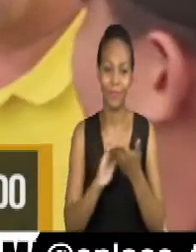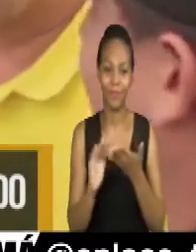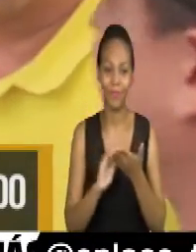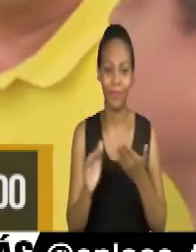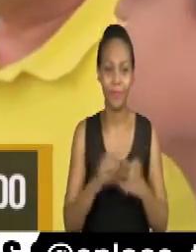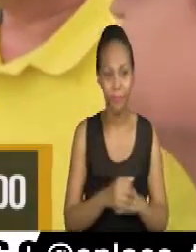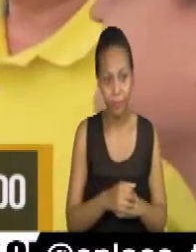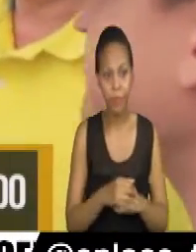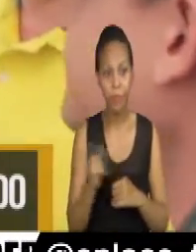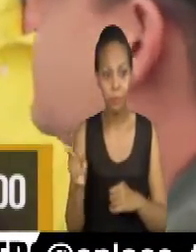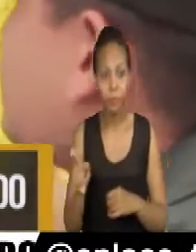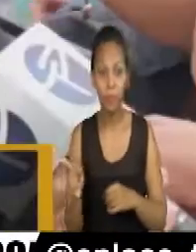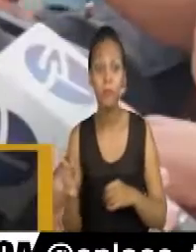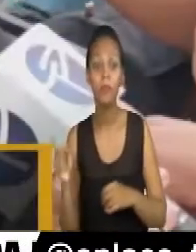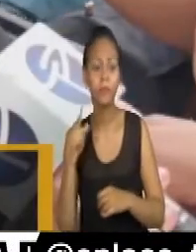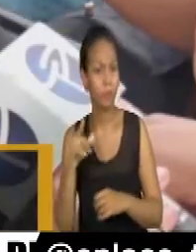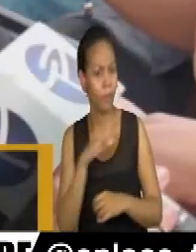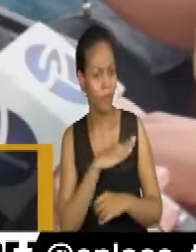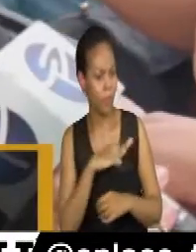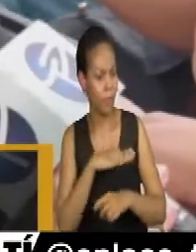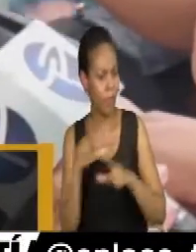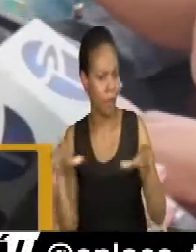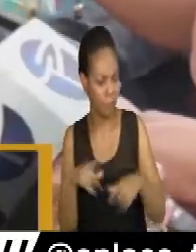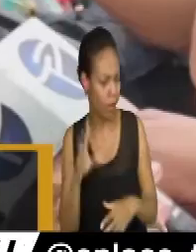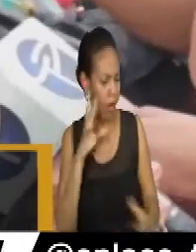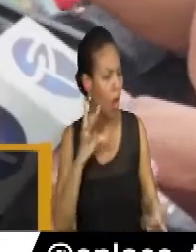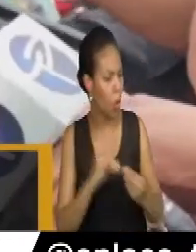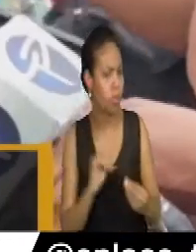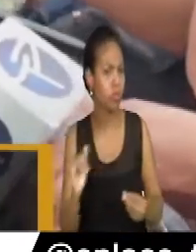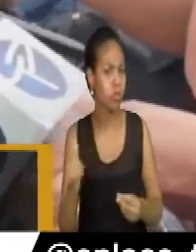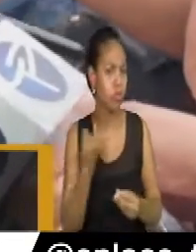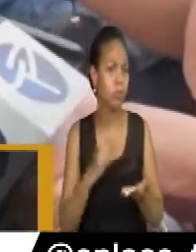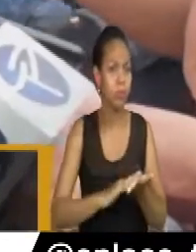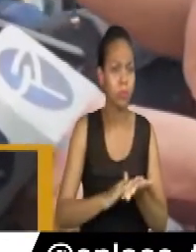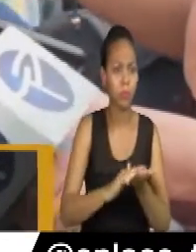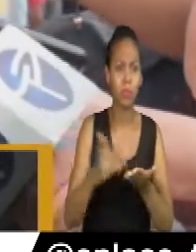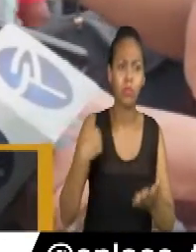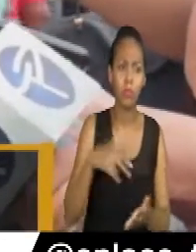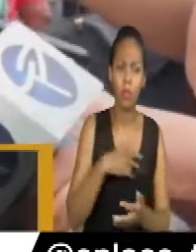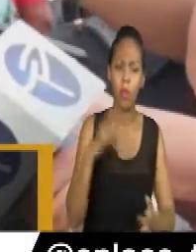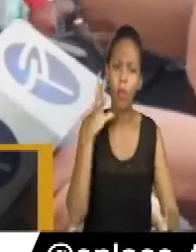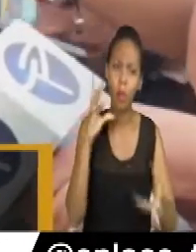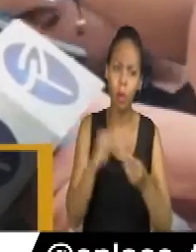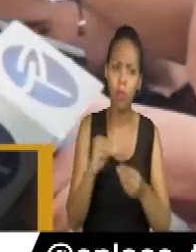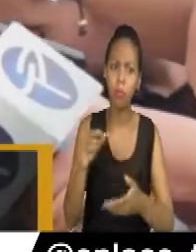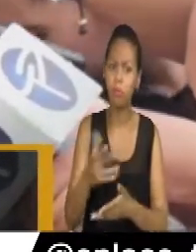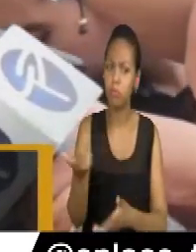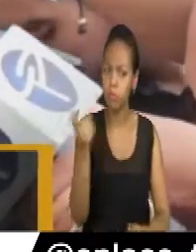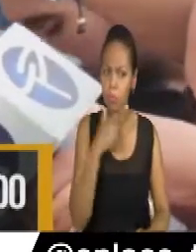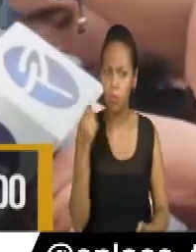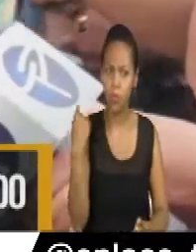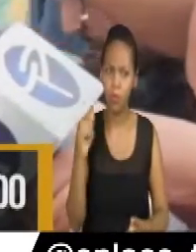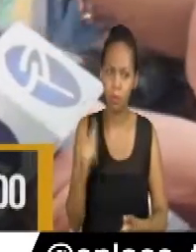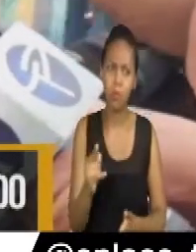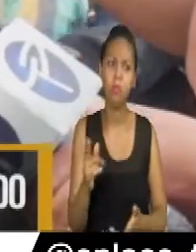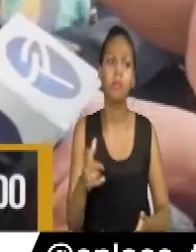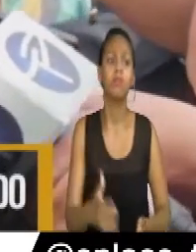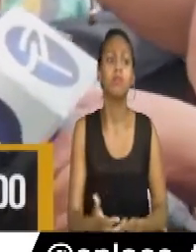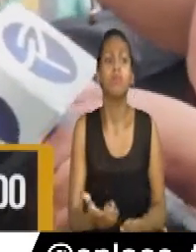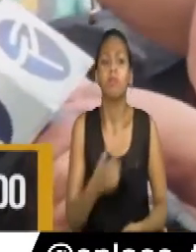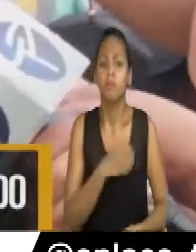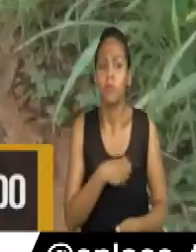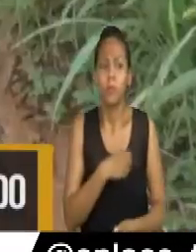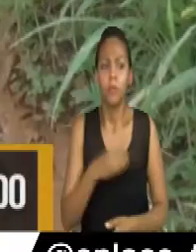de mantenimiento. Y nos vamos a comprometer también con el tema de la seguridad. Le vamos a pedir a la policía que